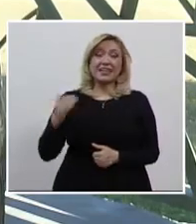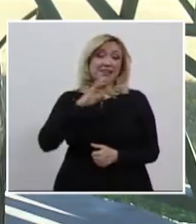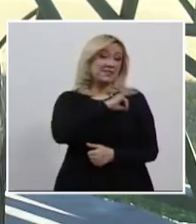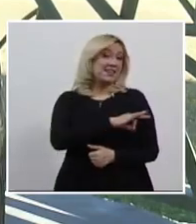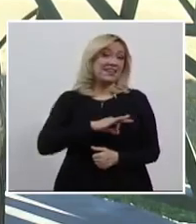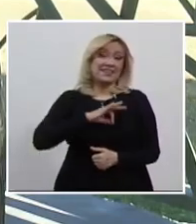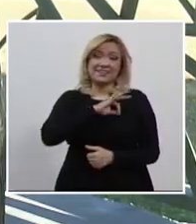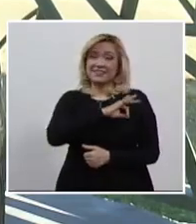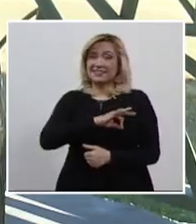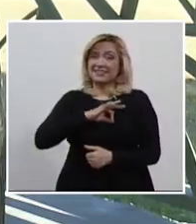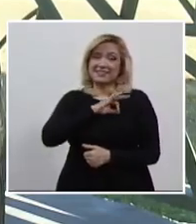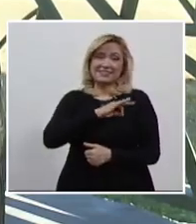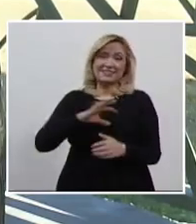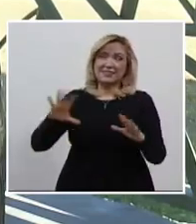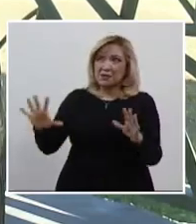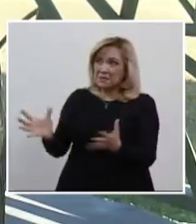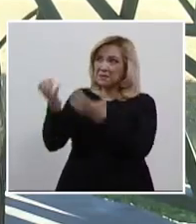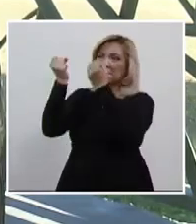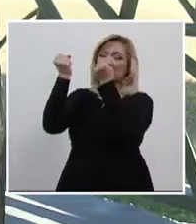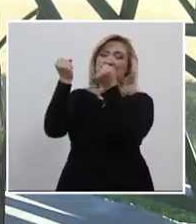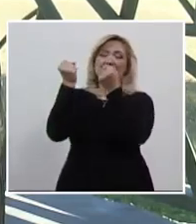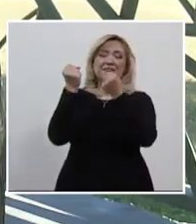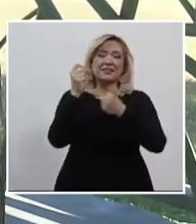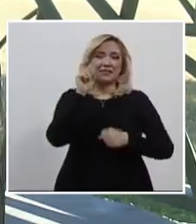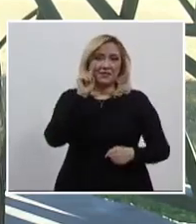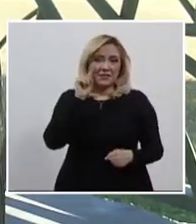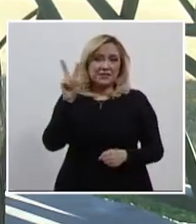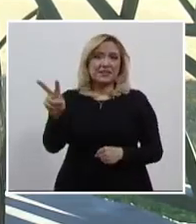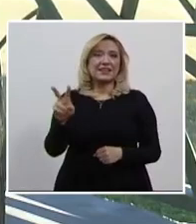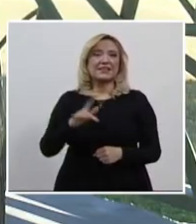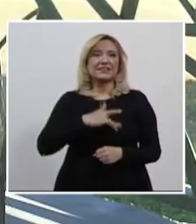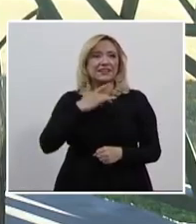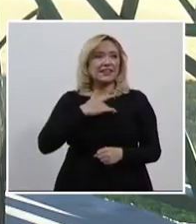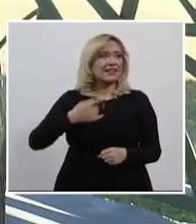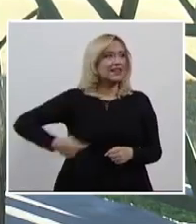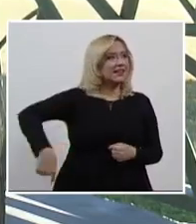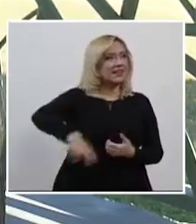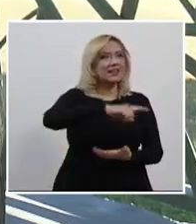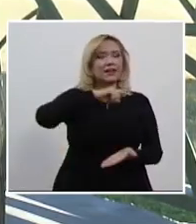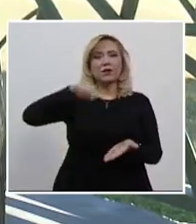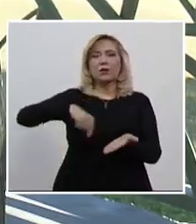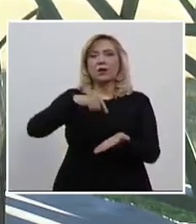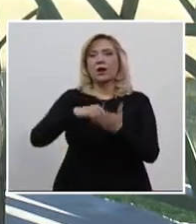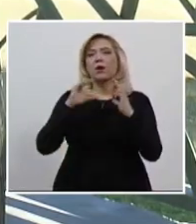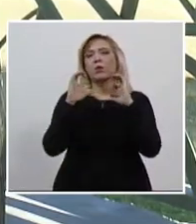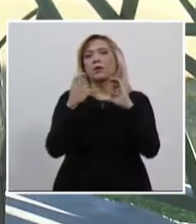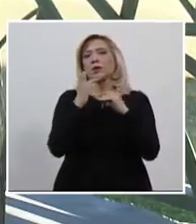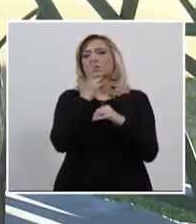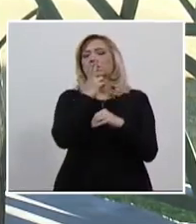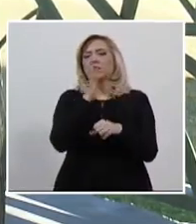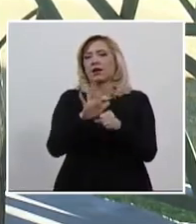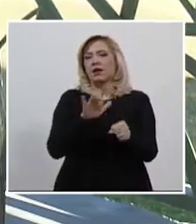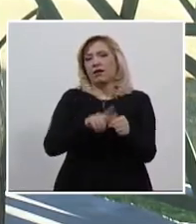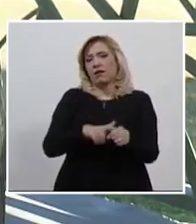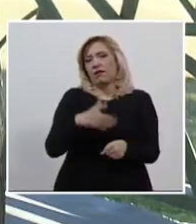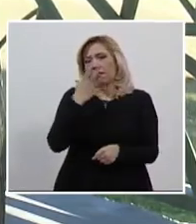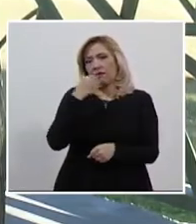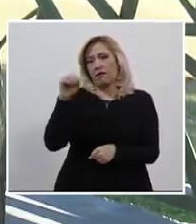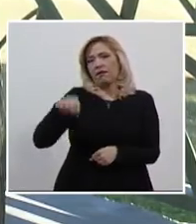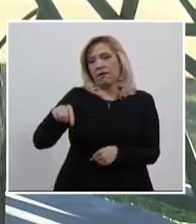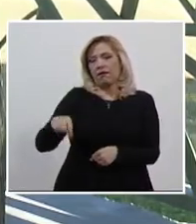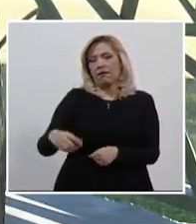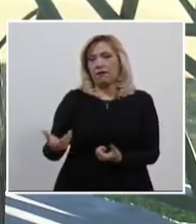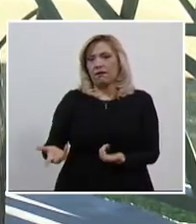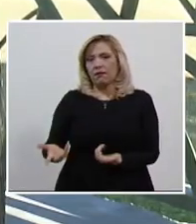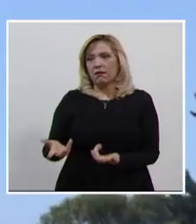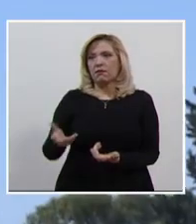Feliz por él, feliz porque realmente se siente el ambiente de cómo cuidan a las especies, de cómo están